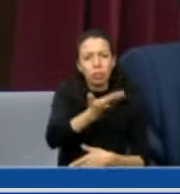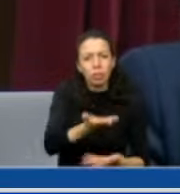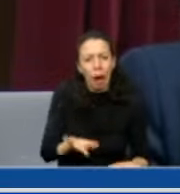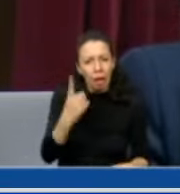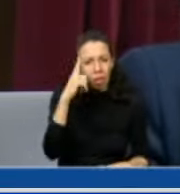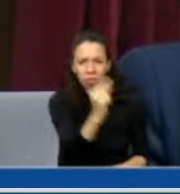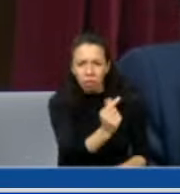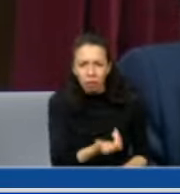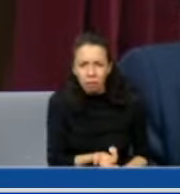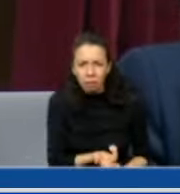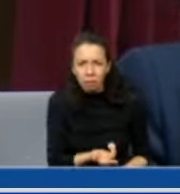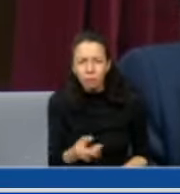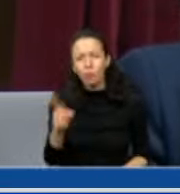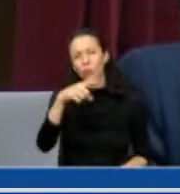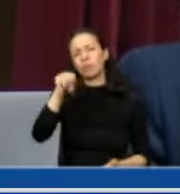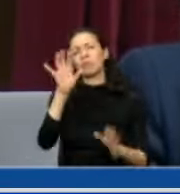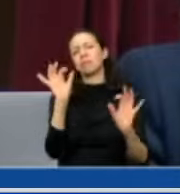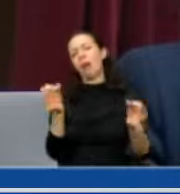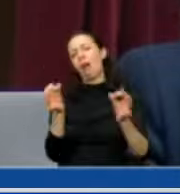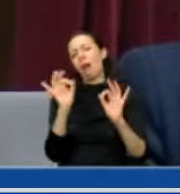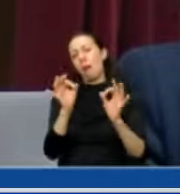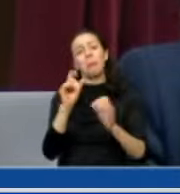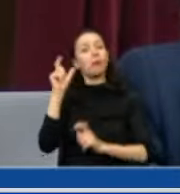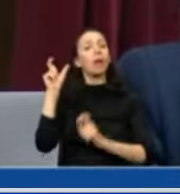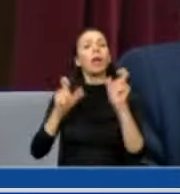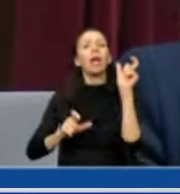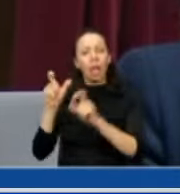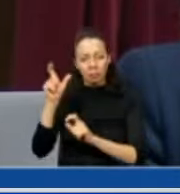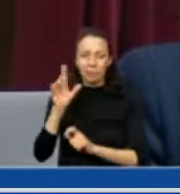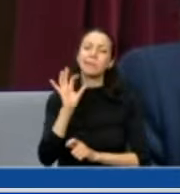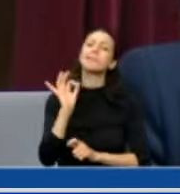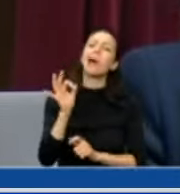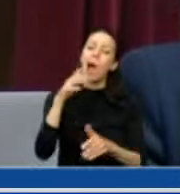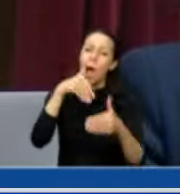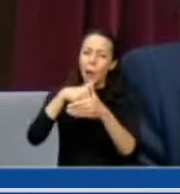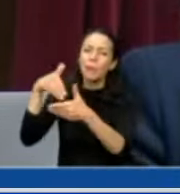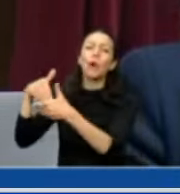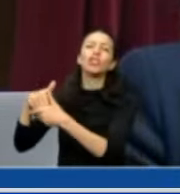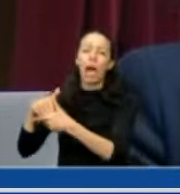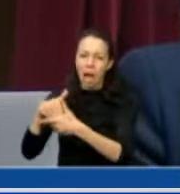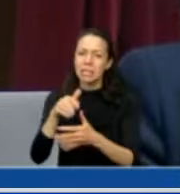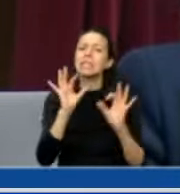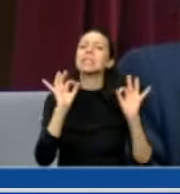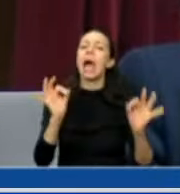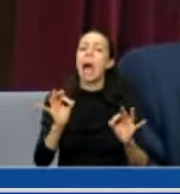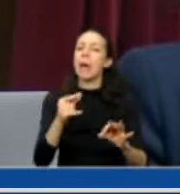no es suficiente. No es para esta, para la lucha contra este crimen organizado